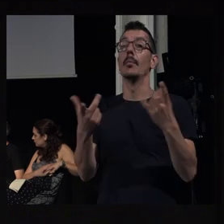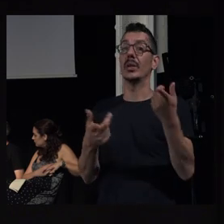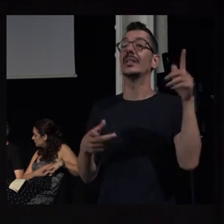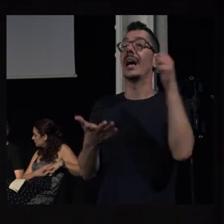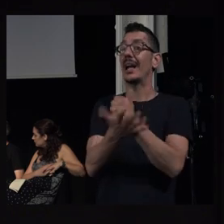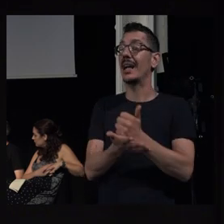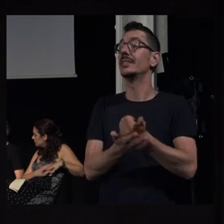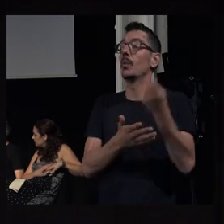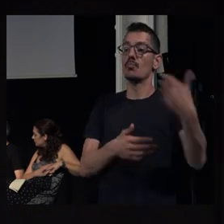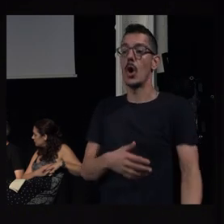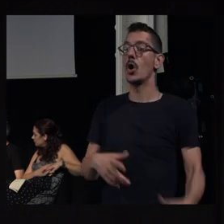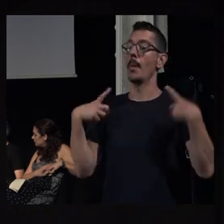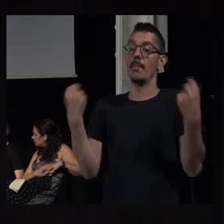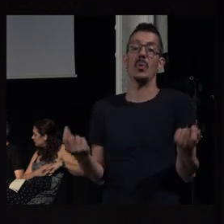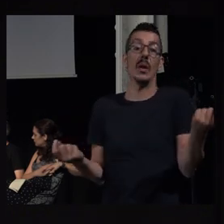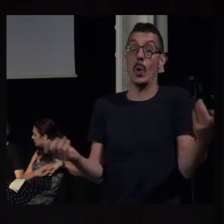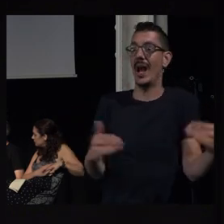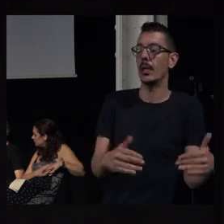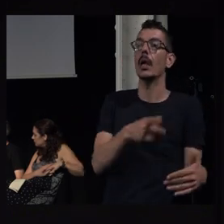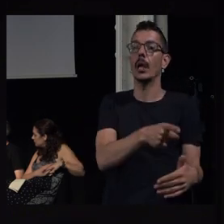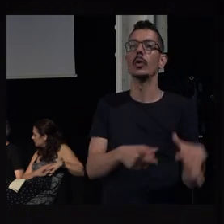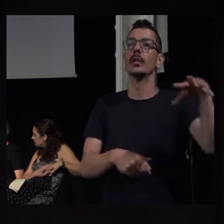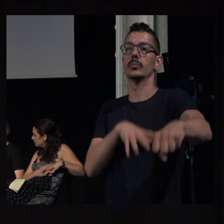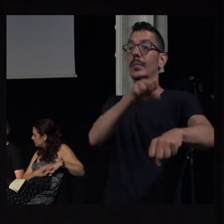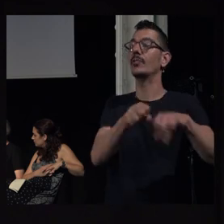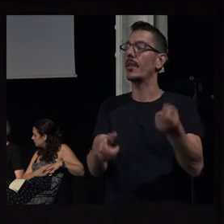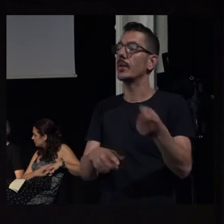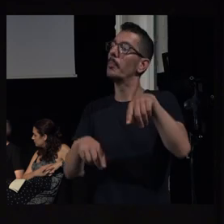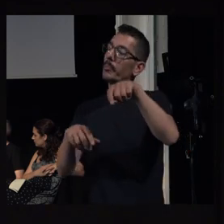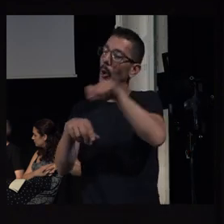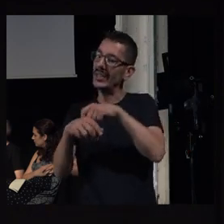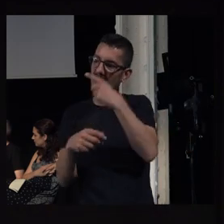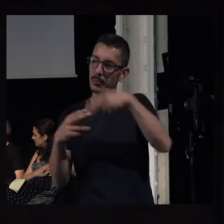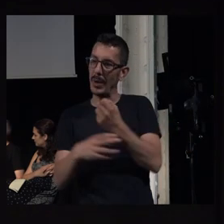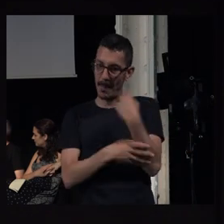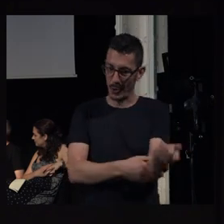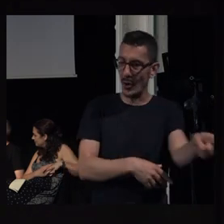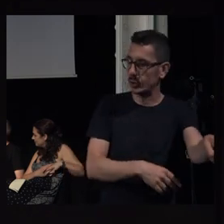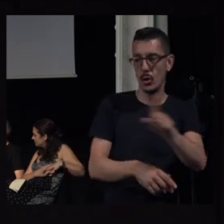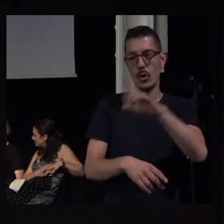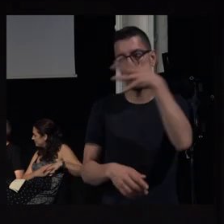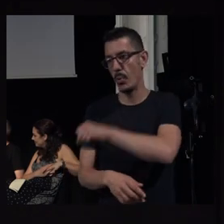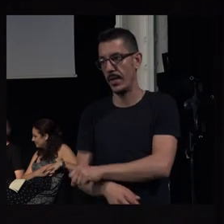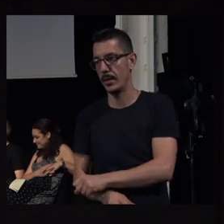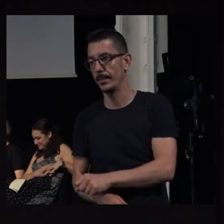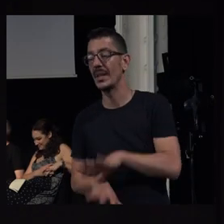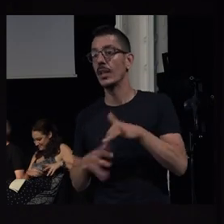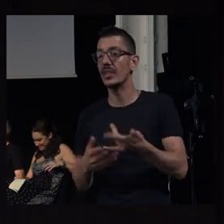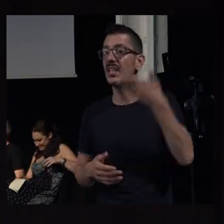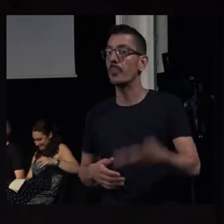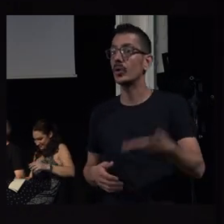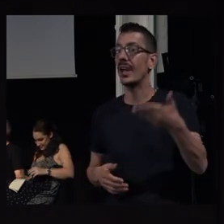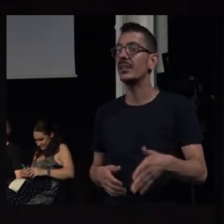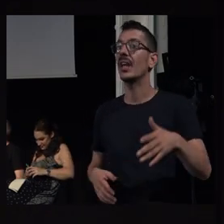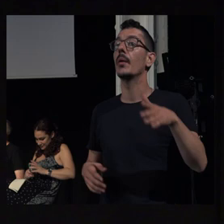hacer su fiesta de penes. Entonces, esto es lo que no se puede hacer desde las políticas públicas, ¿no? Entonces, importante, ubicar las políticas queer.